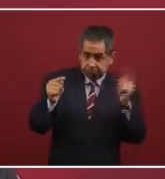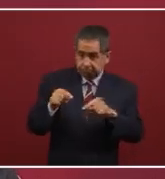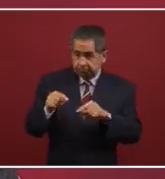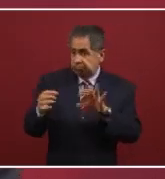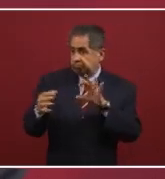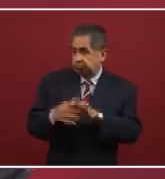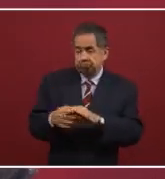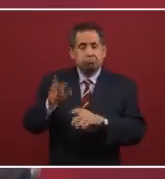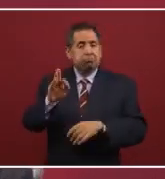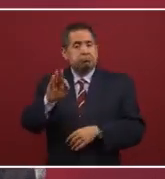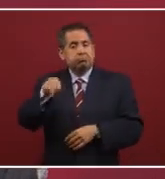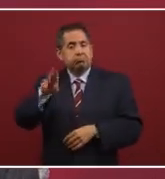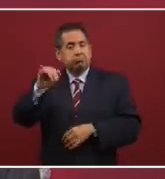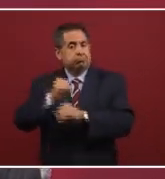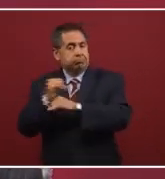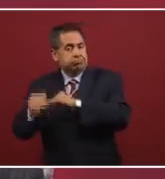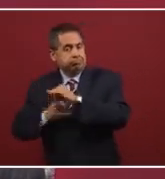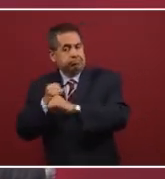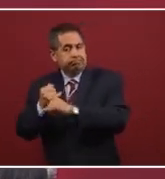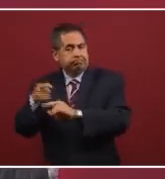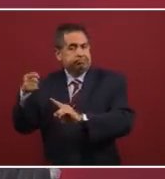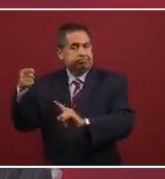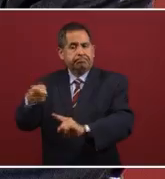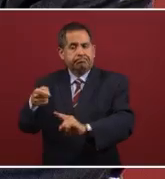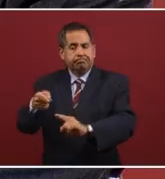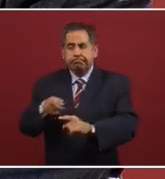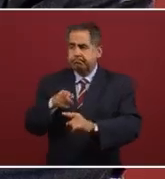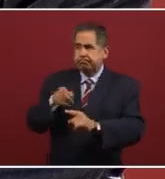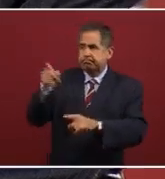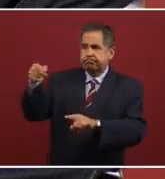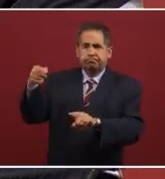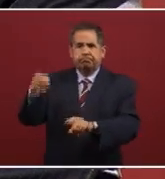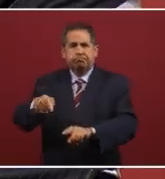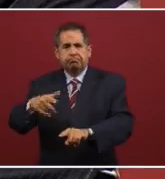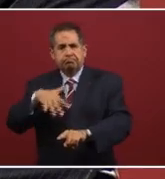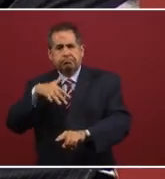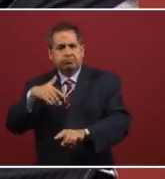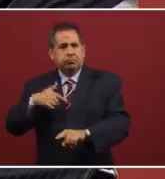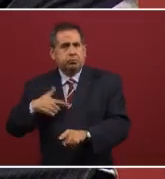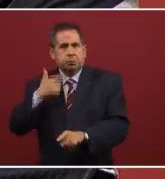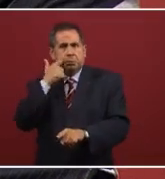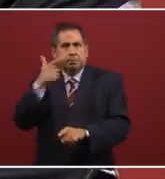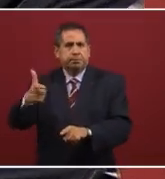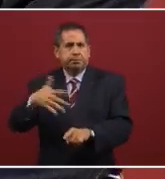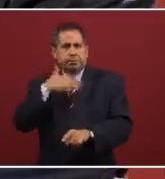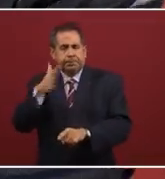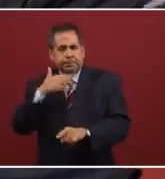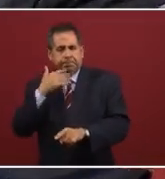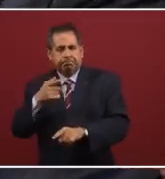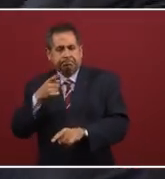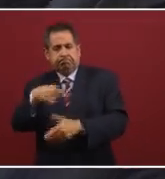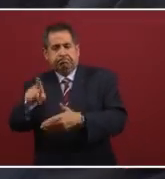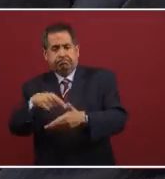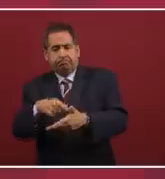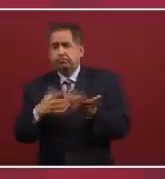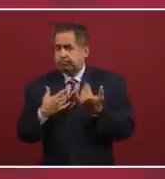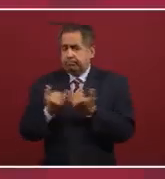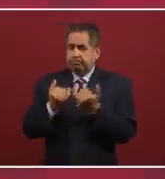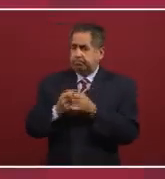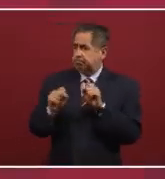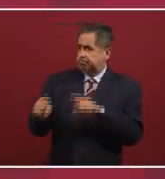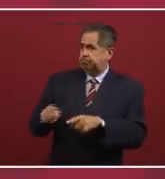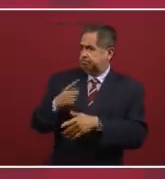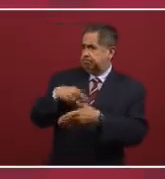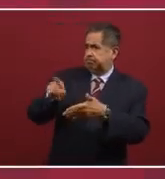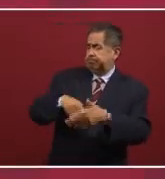Fondo Monetario Internacional condena la corrupción? ¿Por qué no coincidir si